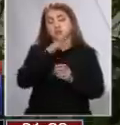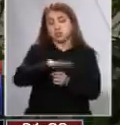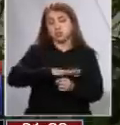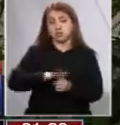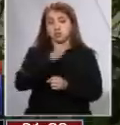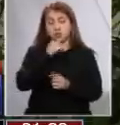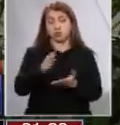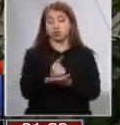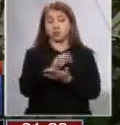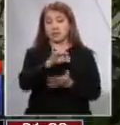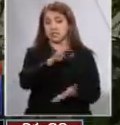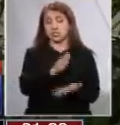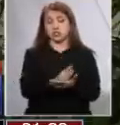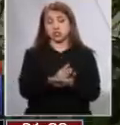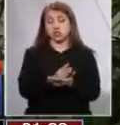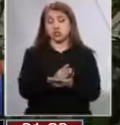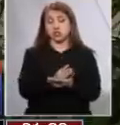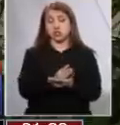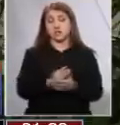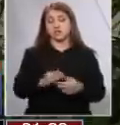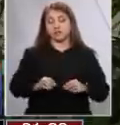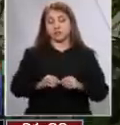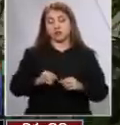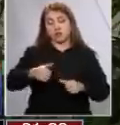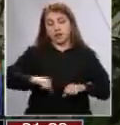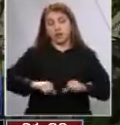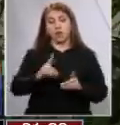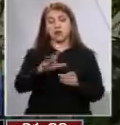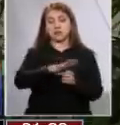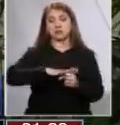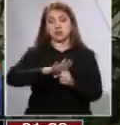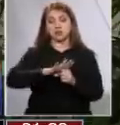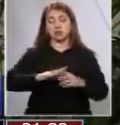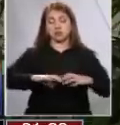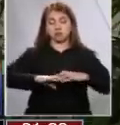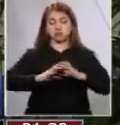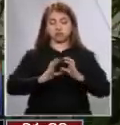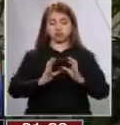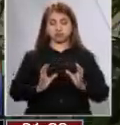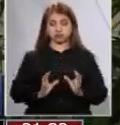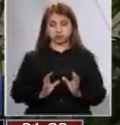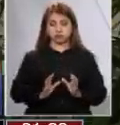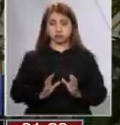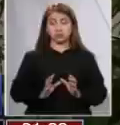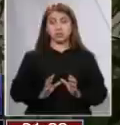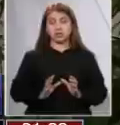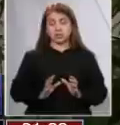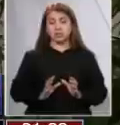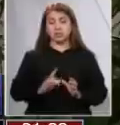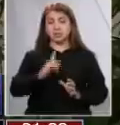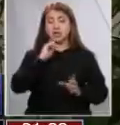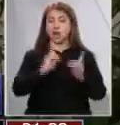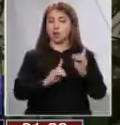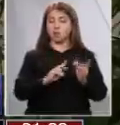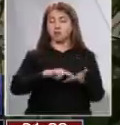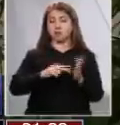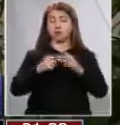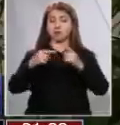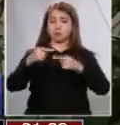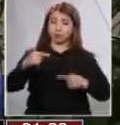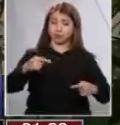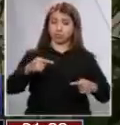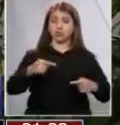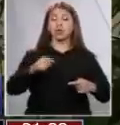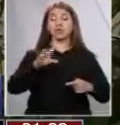toma una decisión, un desprendimiento intrauterino, alguna situación de una placenta que venga con alguna